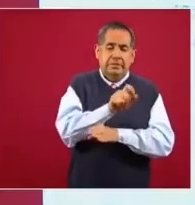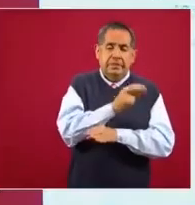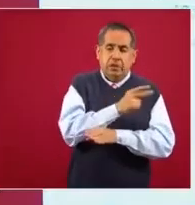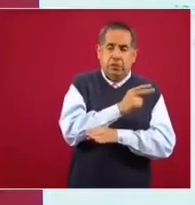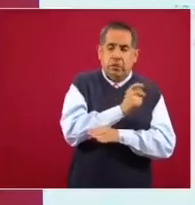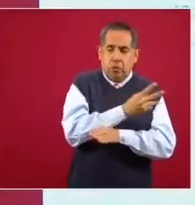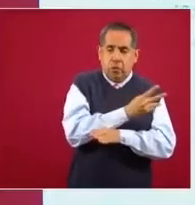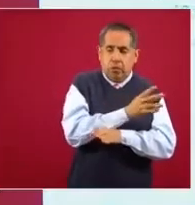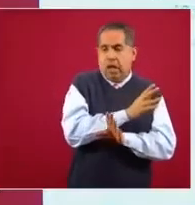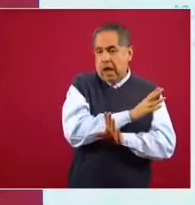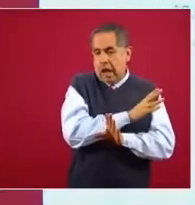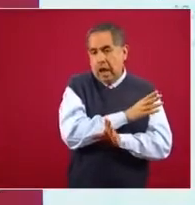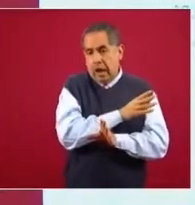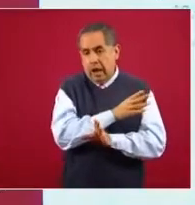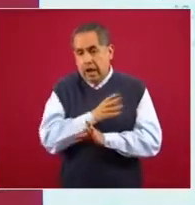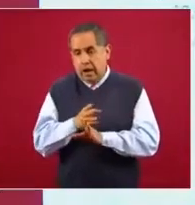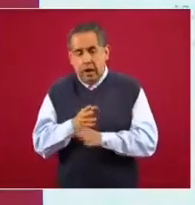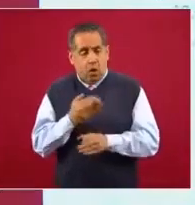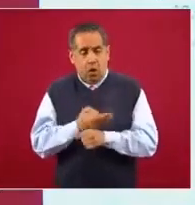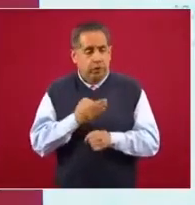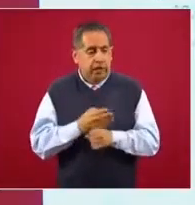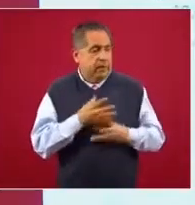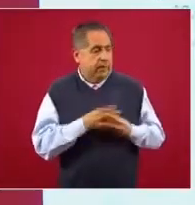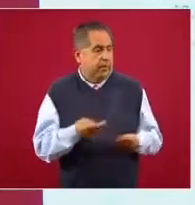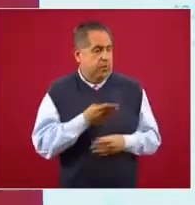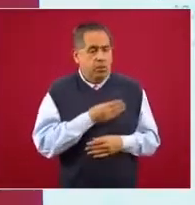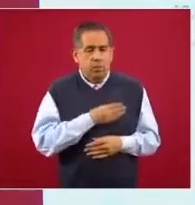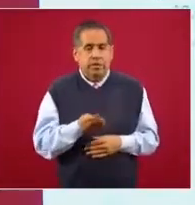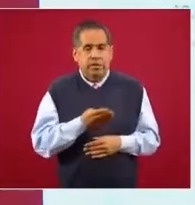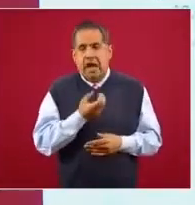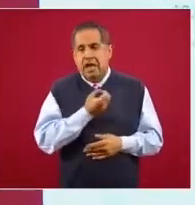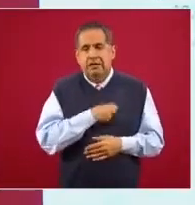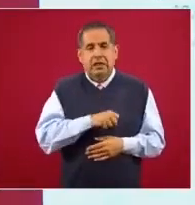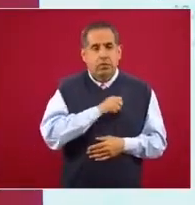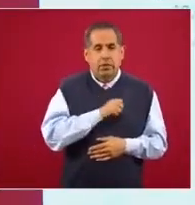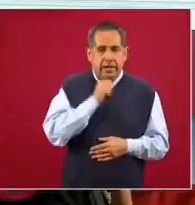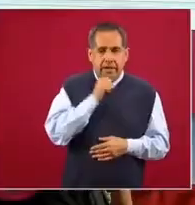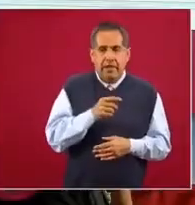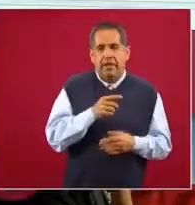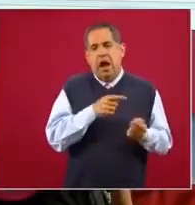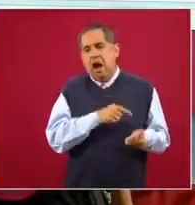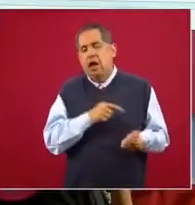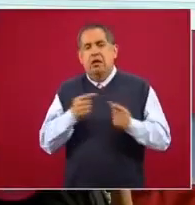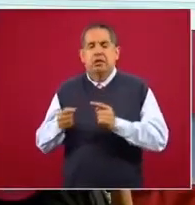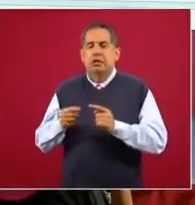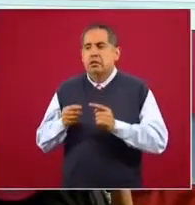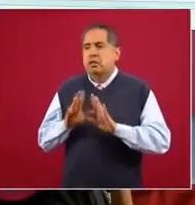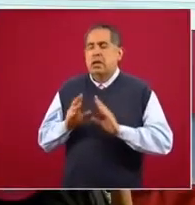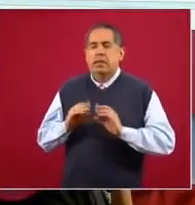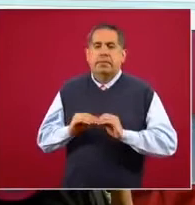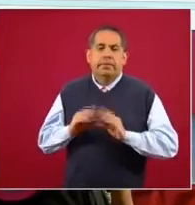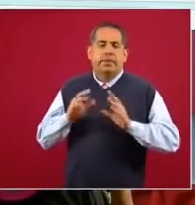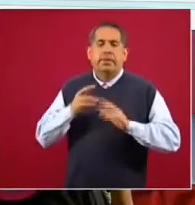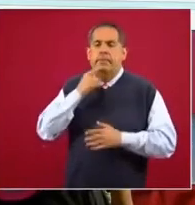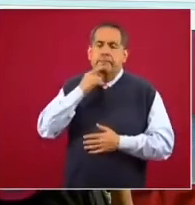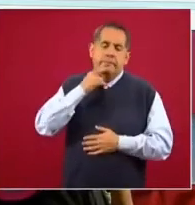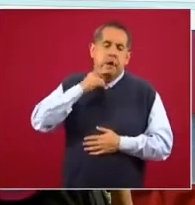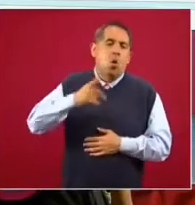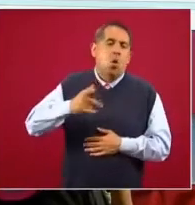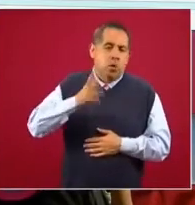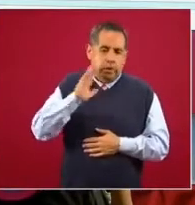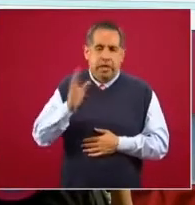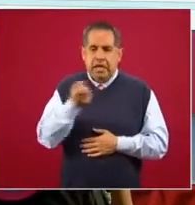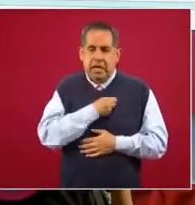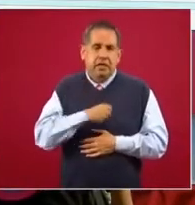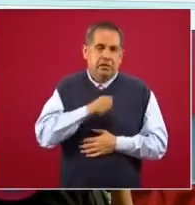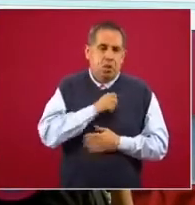pues son personas que en este momento ya no están enfermas, pertenecen al histórico, pertenecen a los casos acumulados que se han